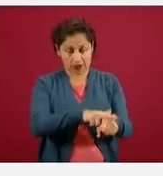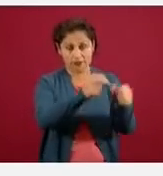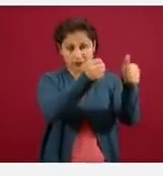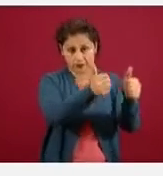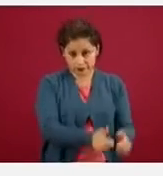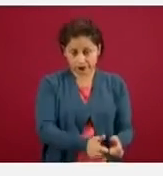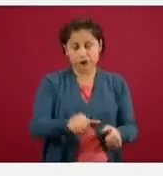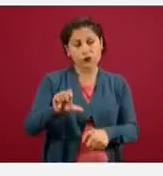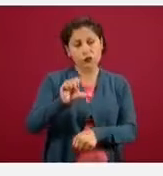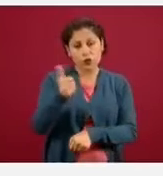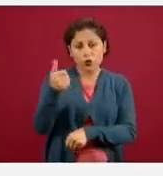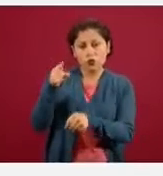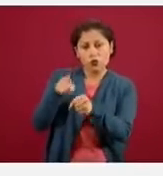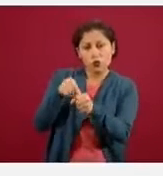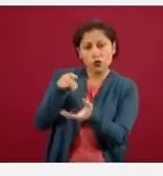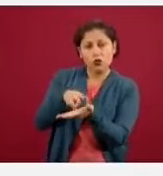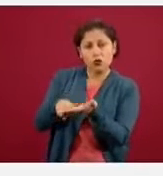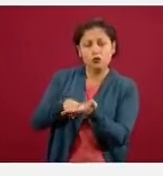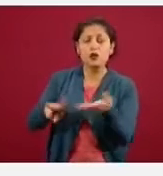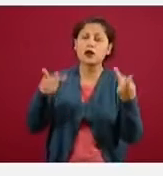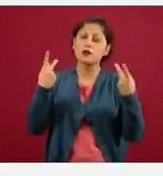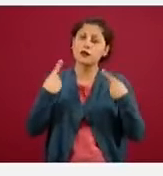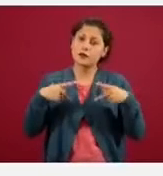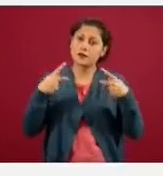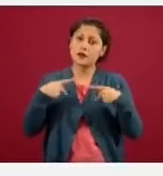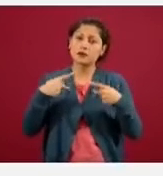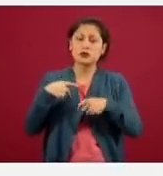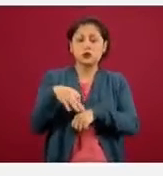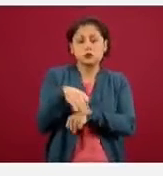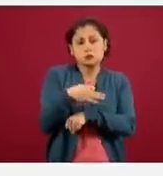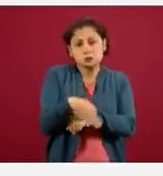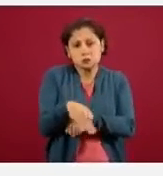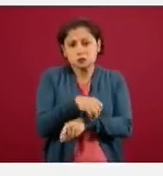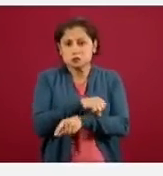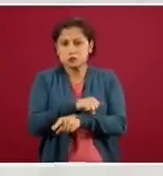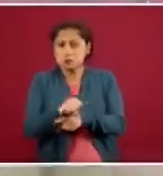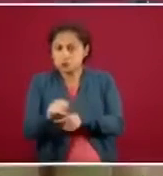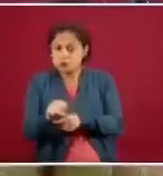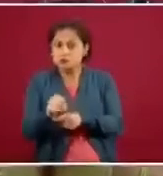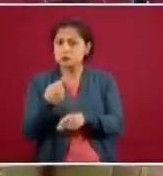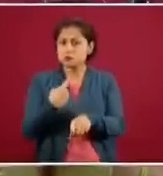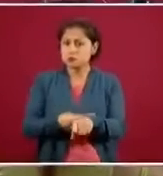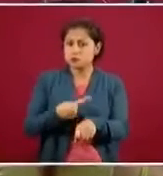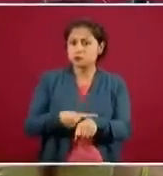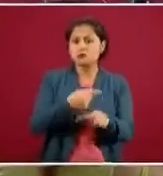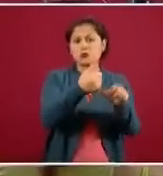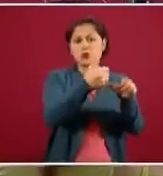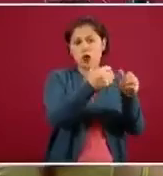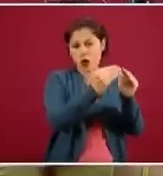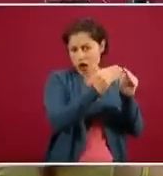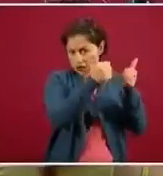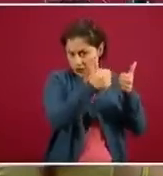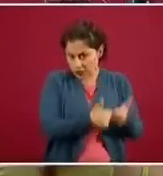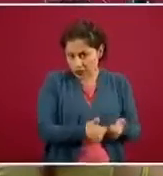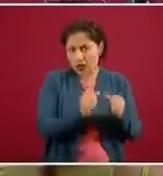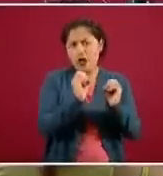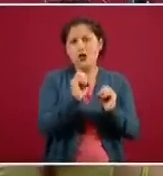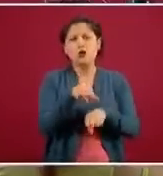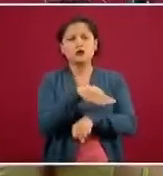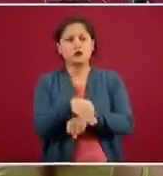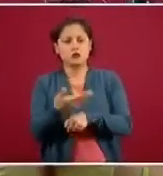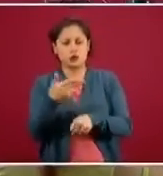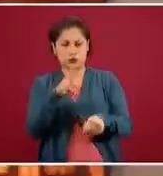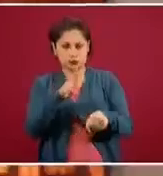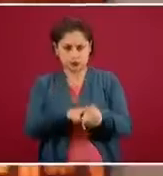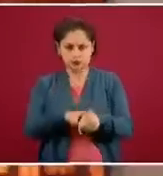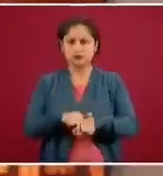representan las personas que pueden tener un manejo ambulatorio en el domicilio por una enfermedad leve, y que además es mucho